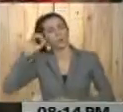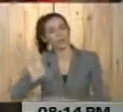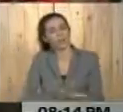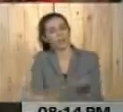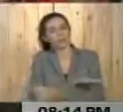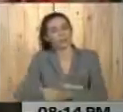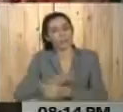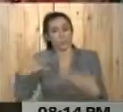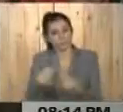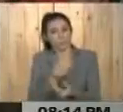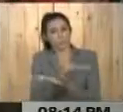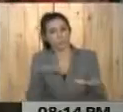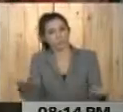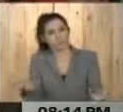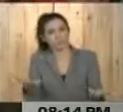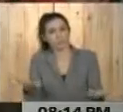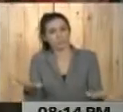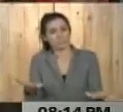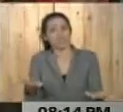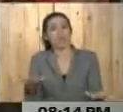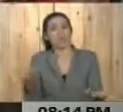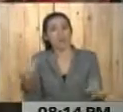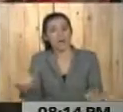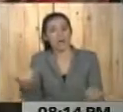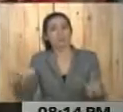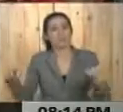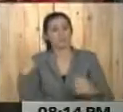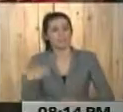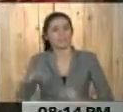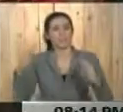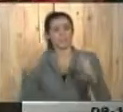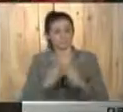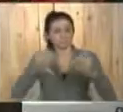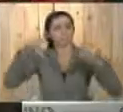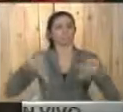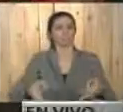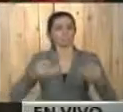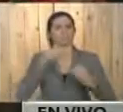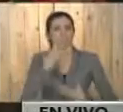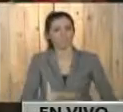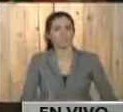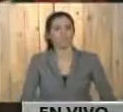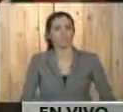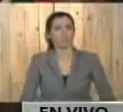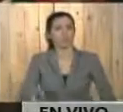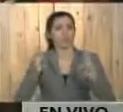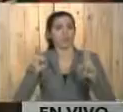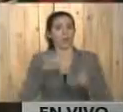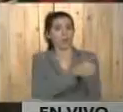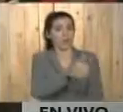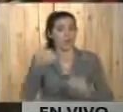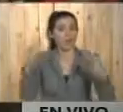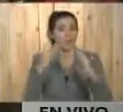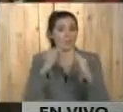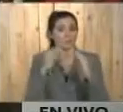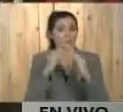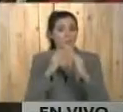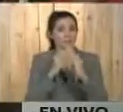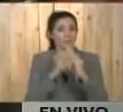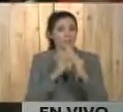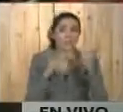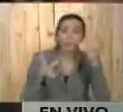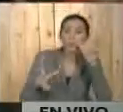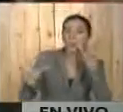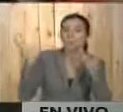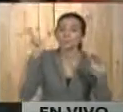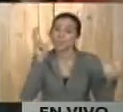los venezolanos y venezolanas que hoy tienen una casa digna. Así es, y esperemos que en cada una de esas casas se siga escuchando la